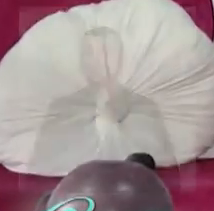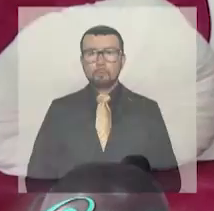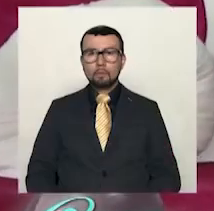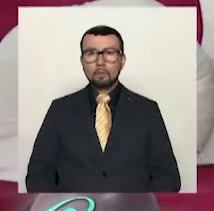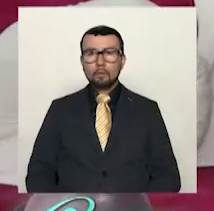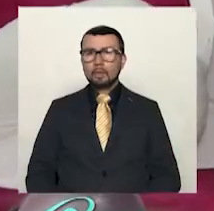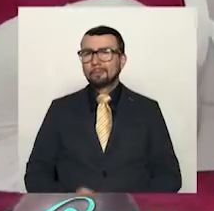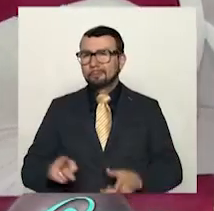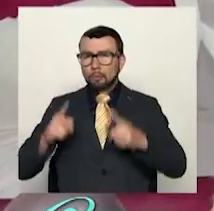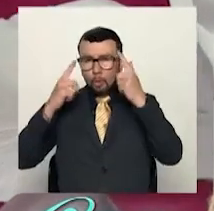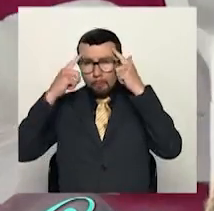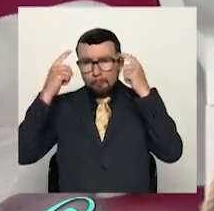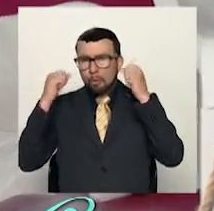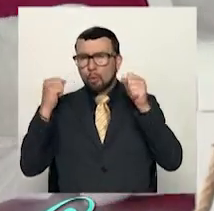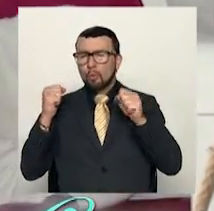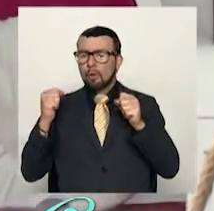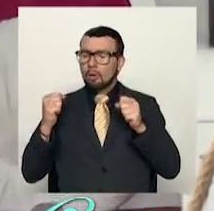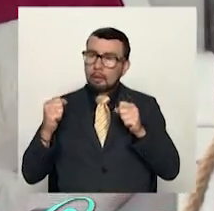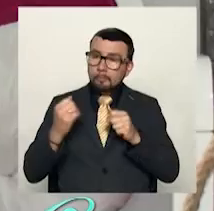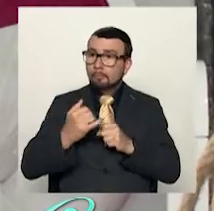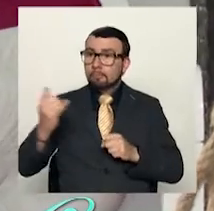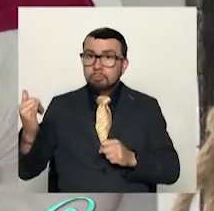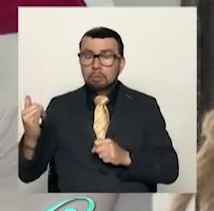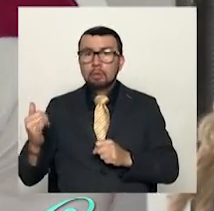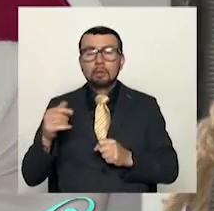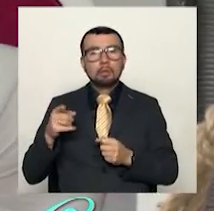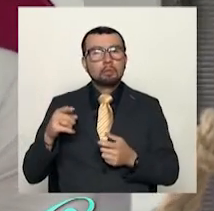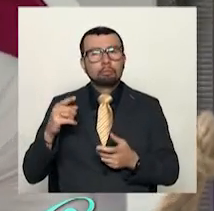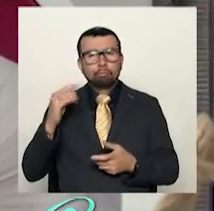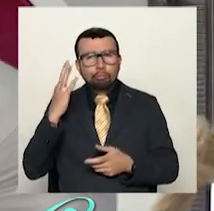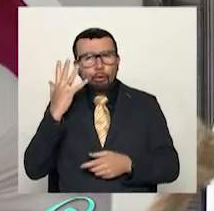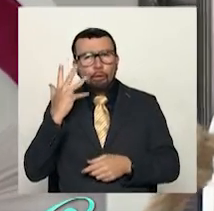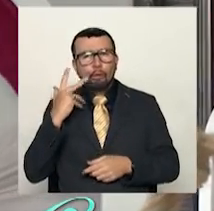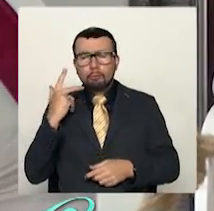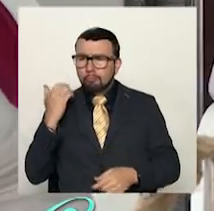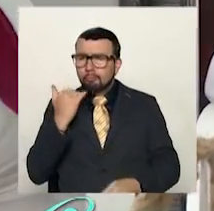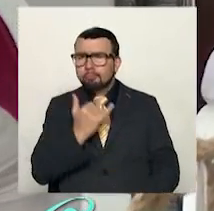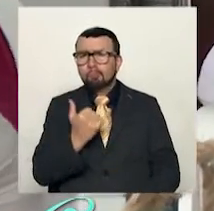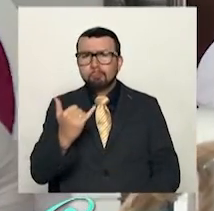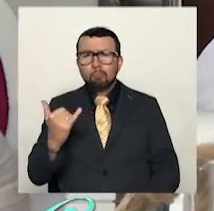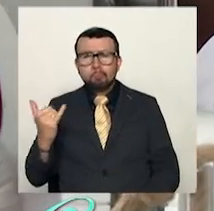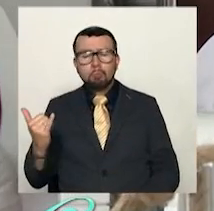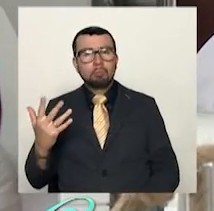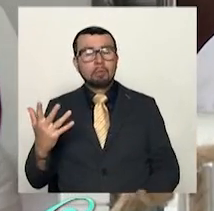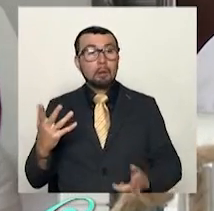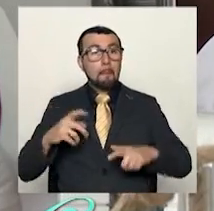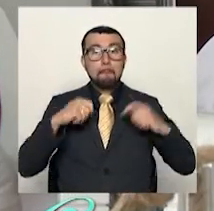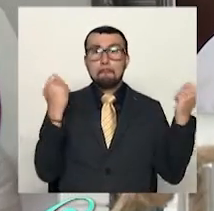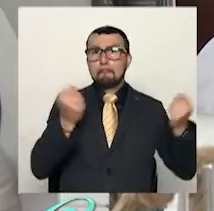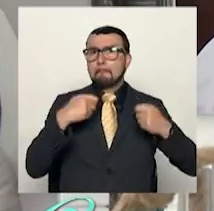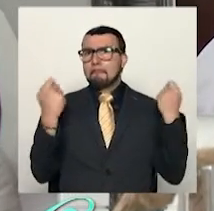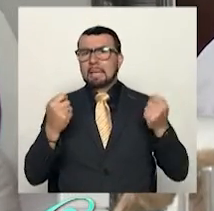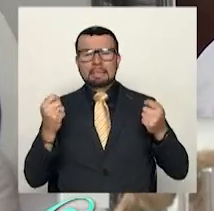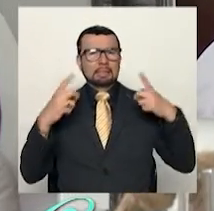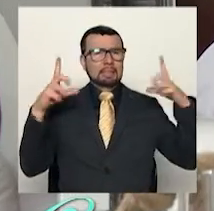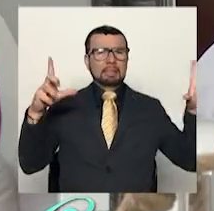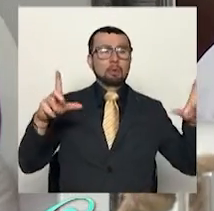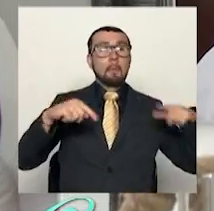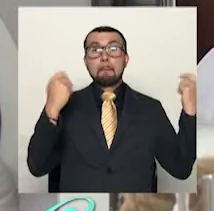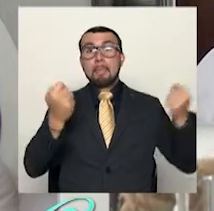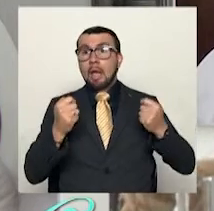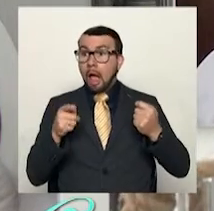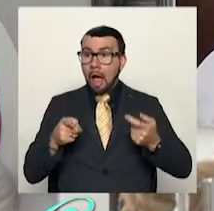Es preocupante ver cómo estamos viendo cada día comercialmente ofreciendo cosas para